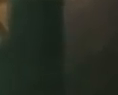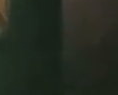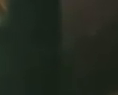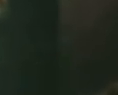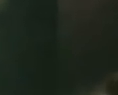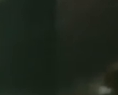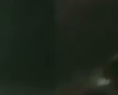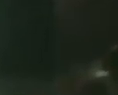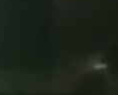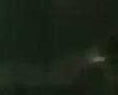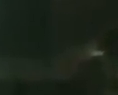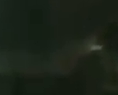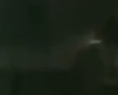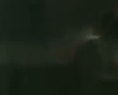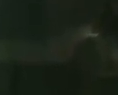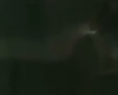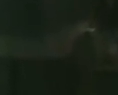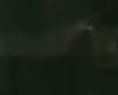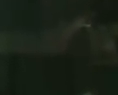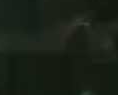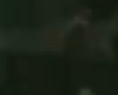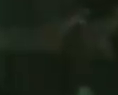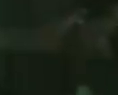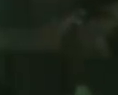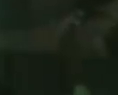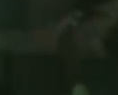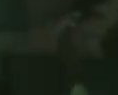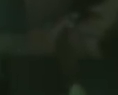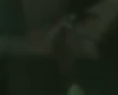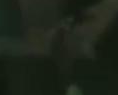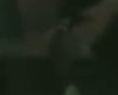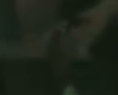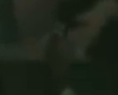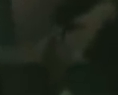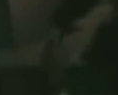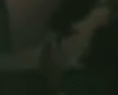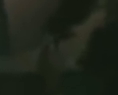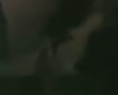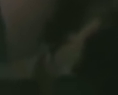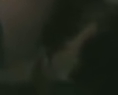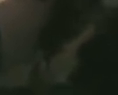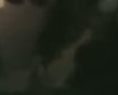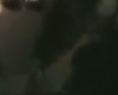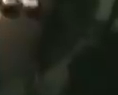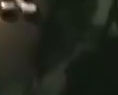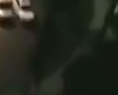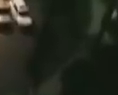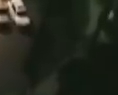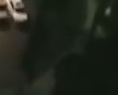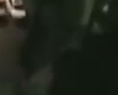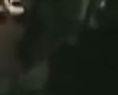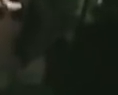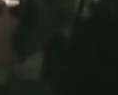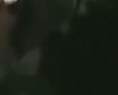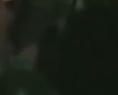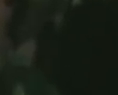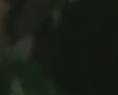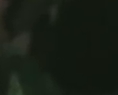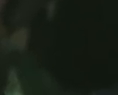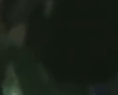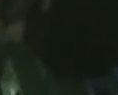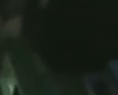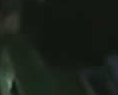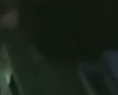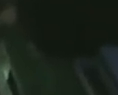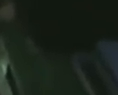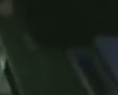una retrospectiva de los sucesos del 11, 12 y 13 de abril a 20 años del golpe de Estado de 2002 contra